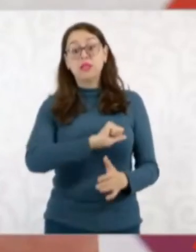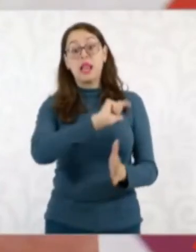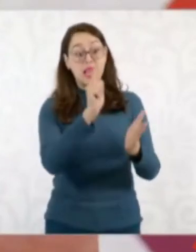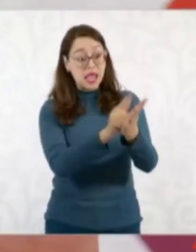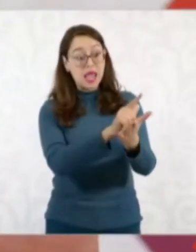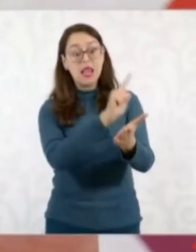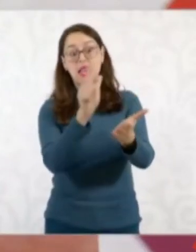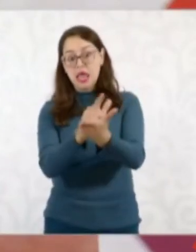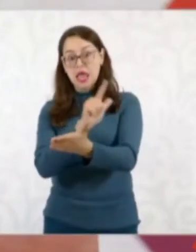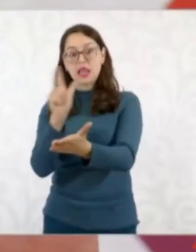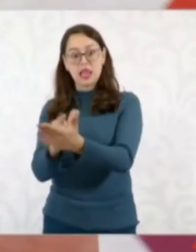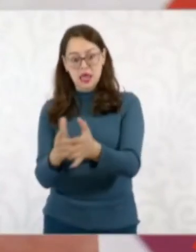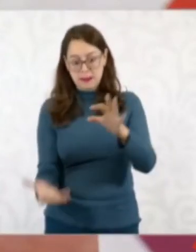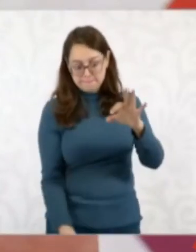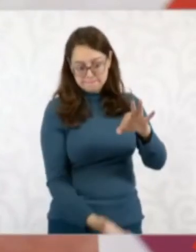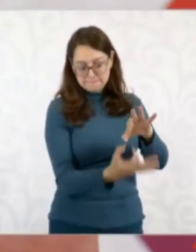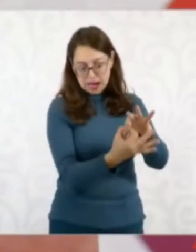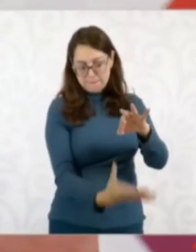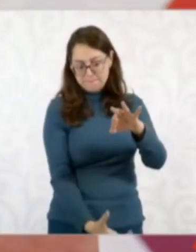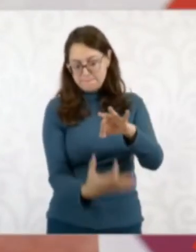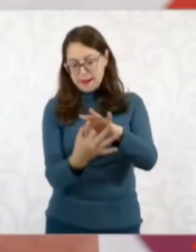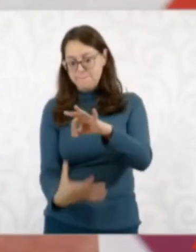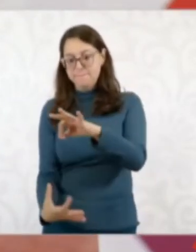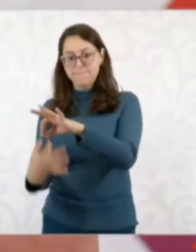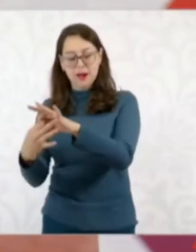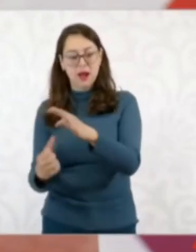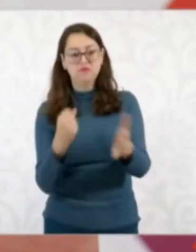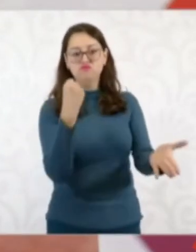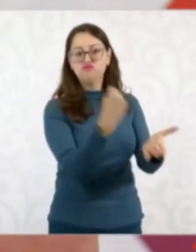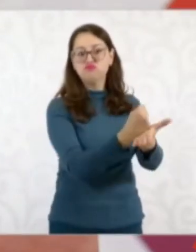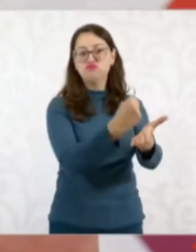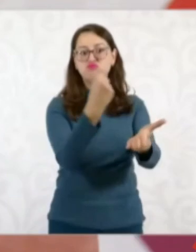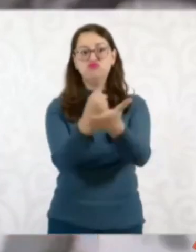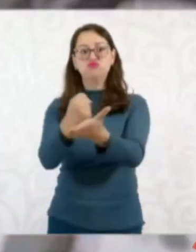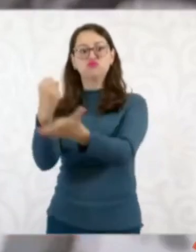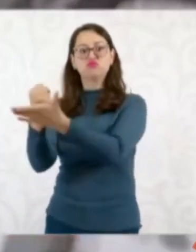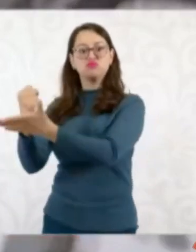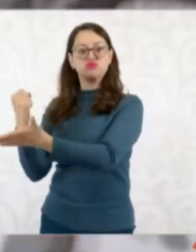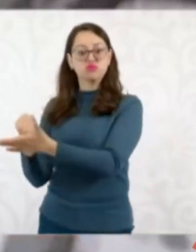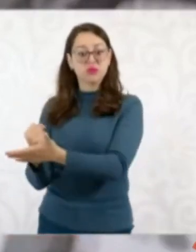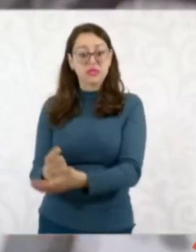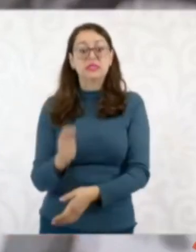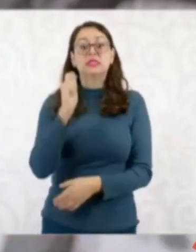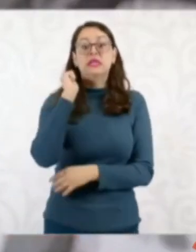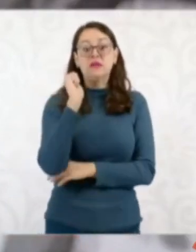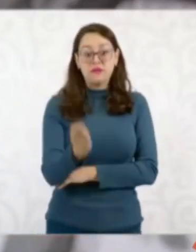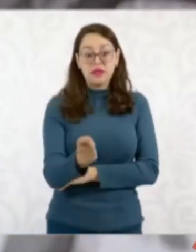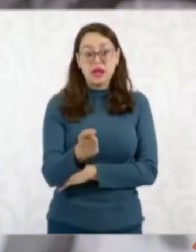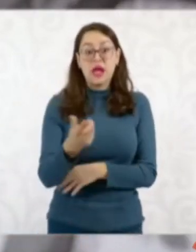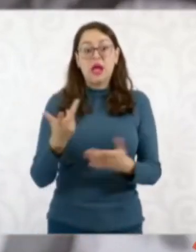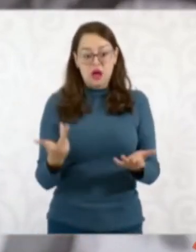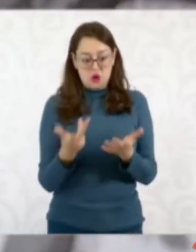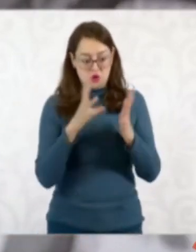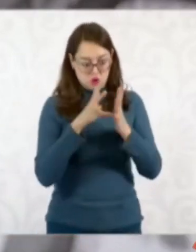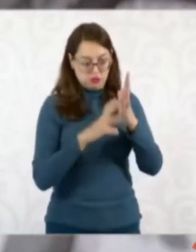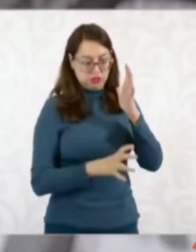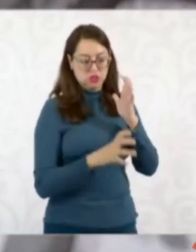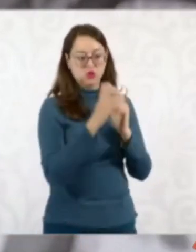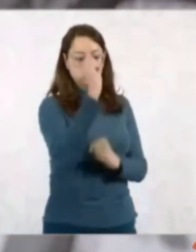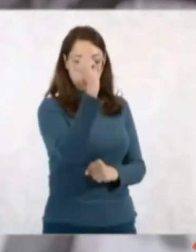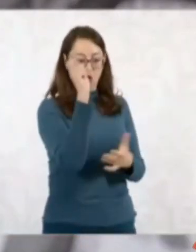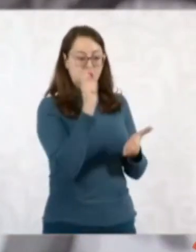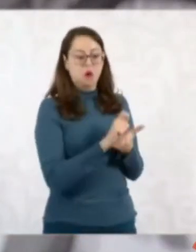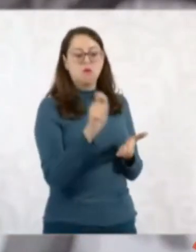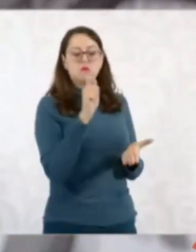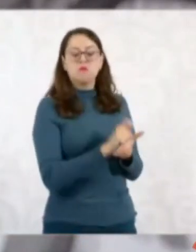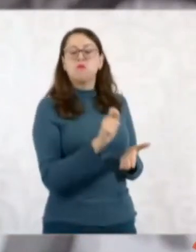que ver con que haya la suficiente norma en nuestro país para que lo que escribimos en la Constitución